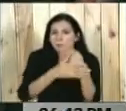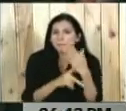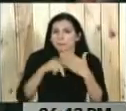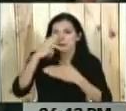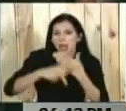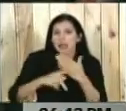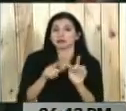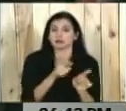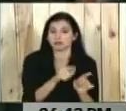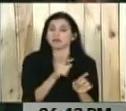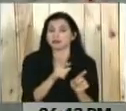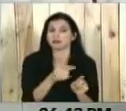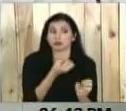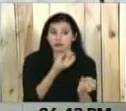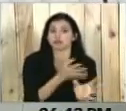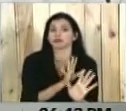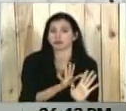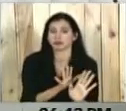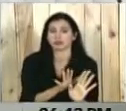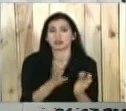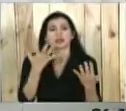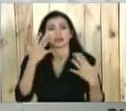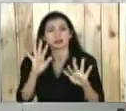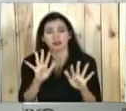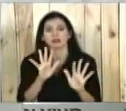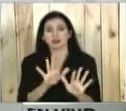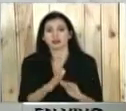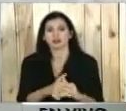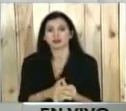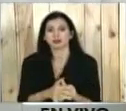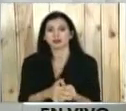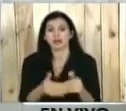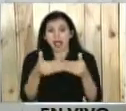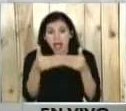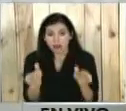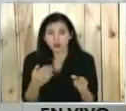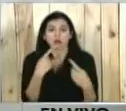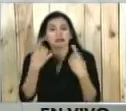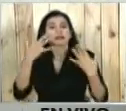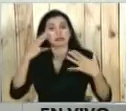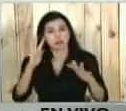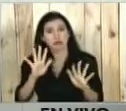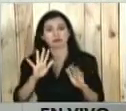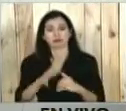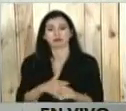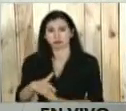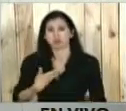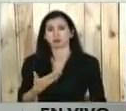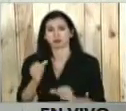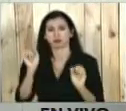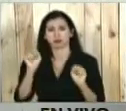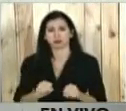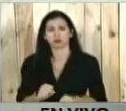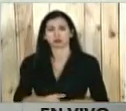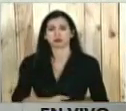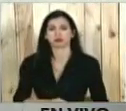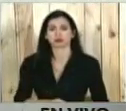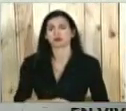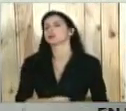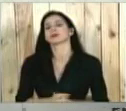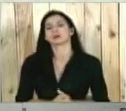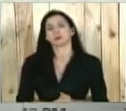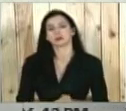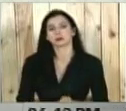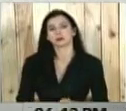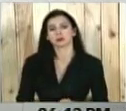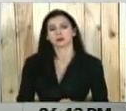hacen. Quizás con este vehículo que hoy tenemos de diálogo, va a ser posible ahora